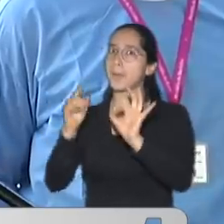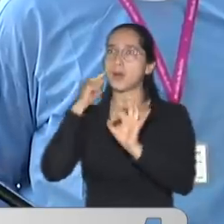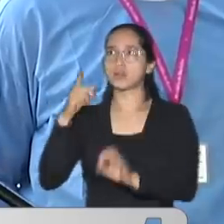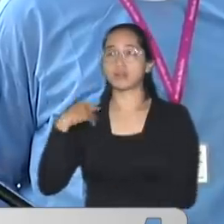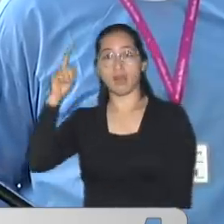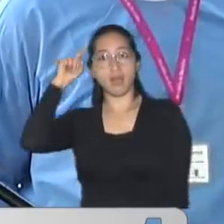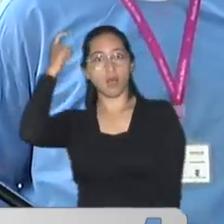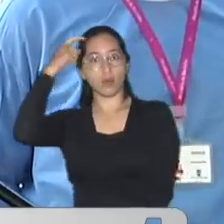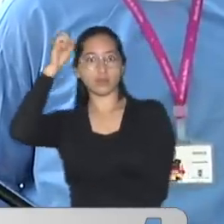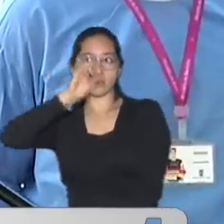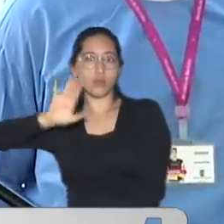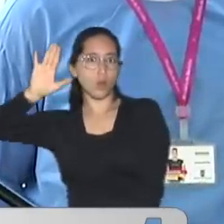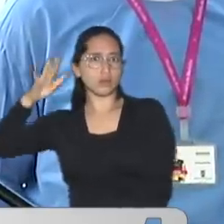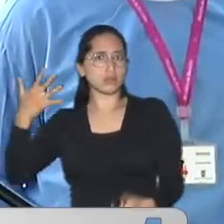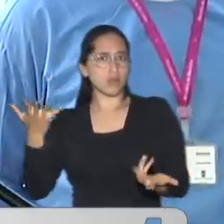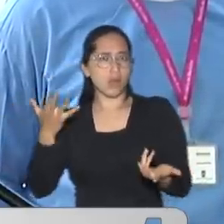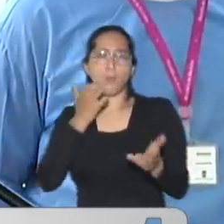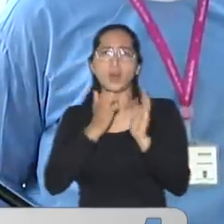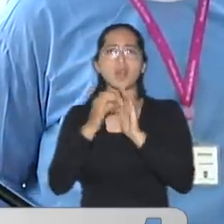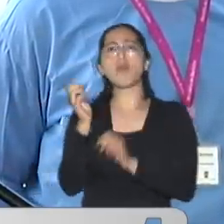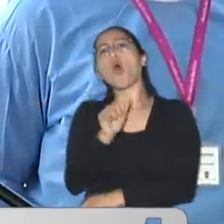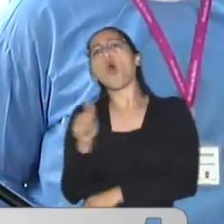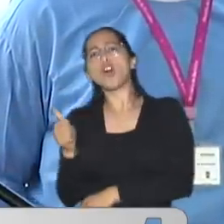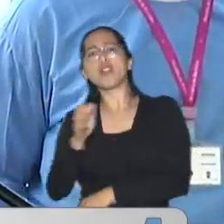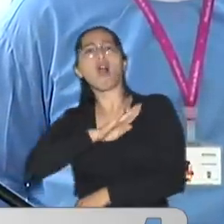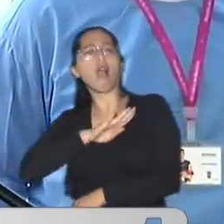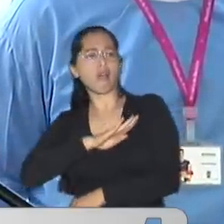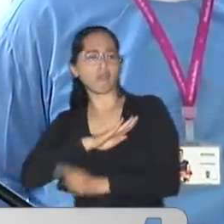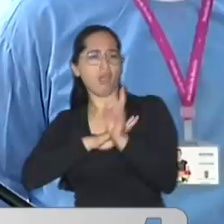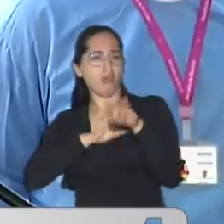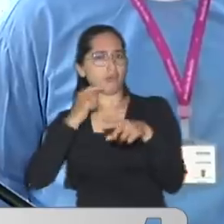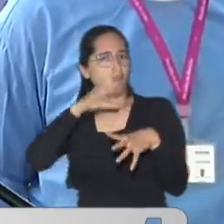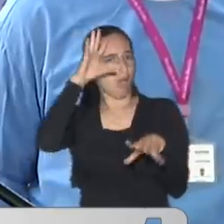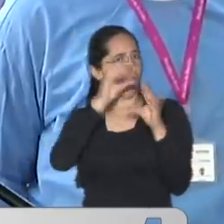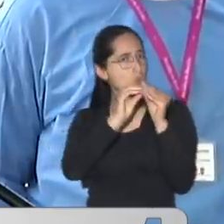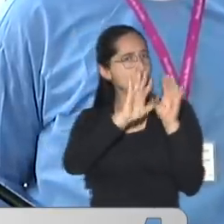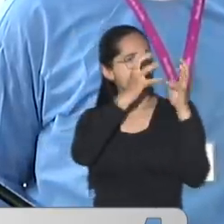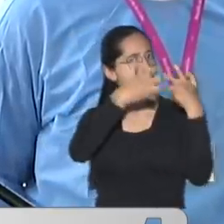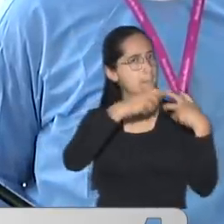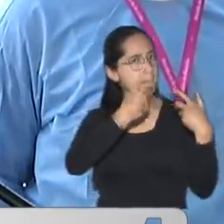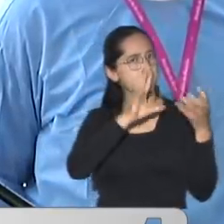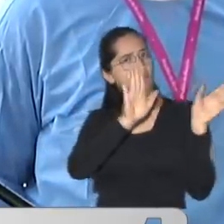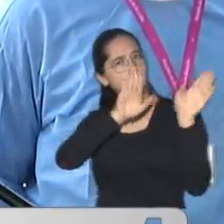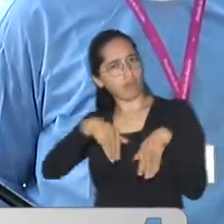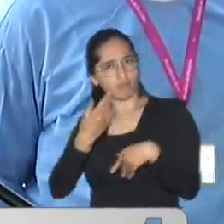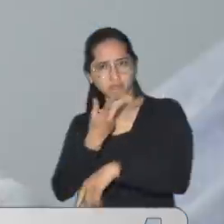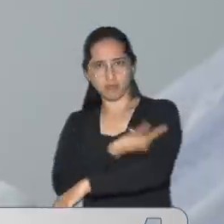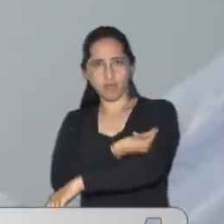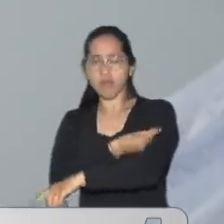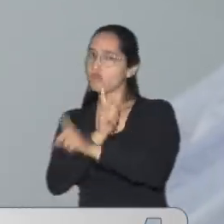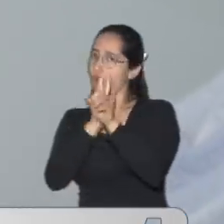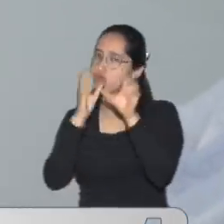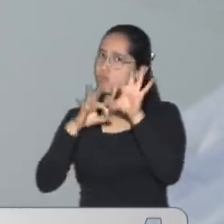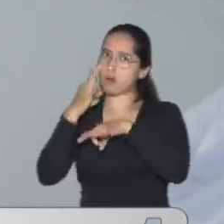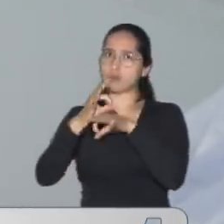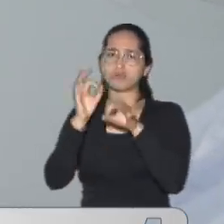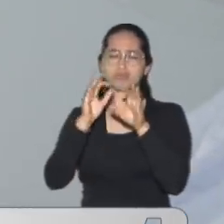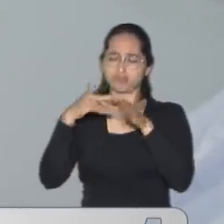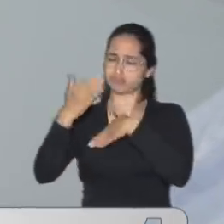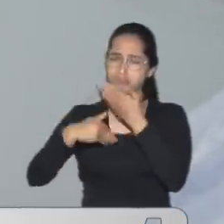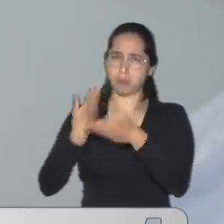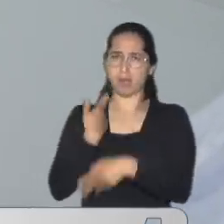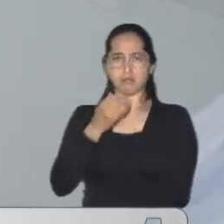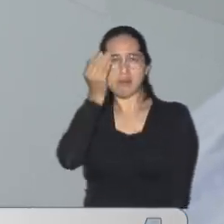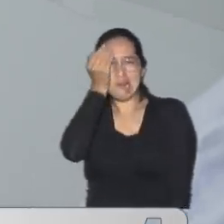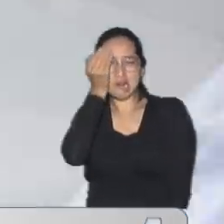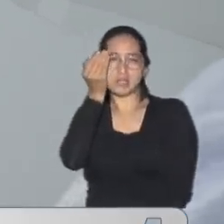de relacionamiento internacional que tiene el gobierno nacional? Eso además podría convertirse en una posibilidad de estafa. Además, explicó por